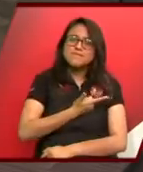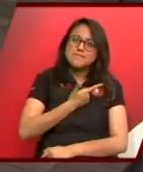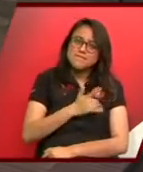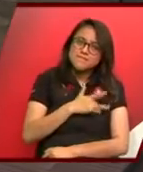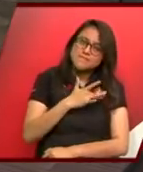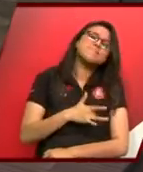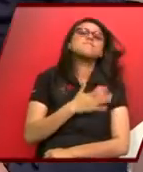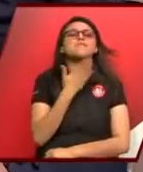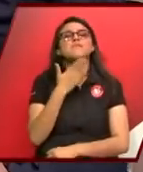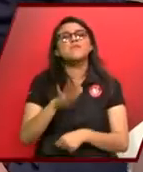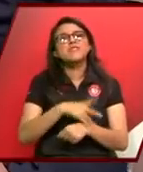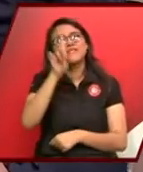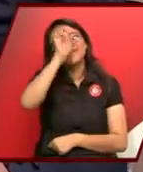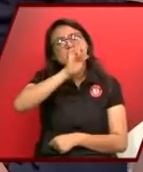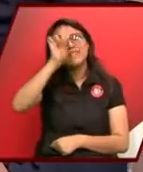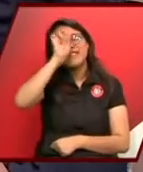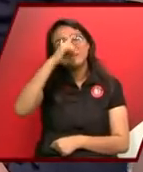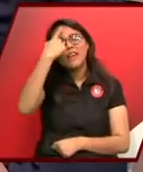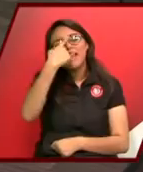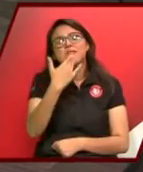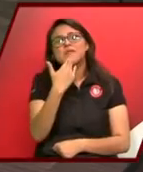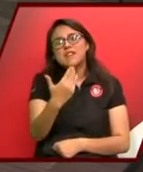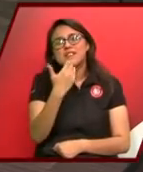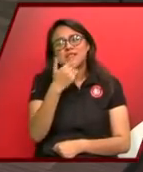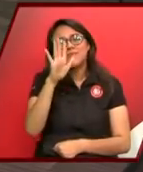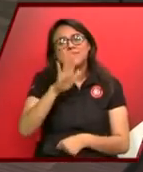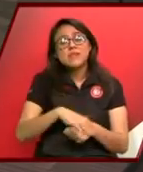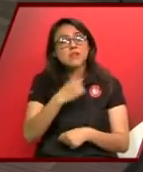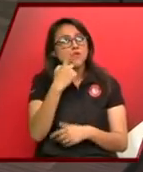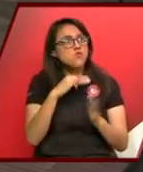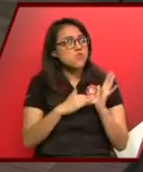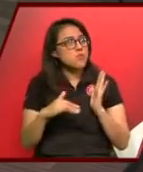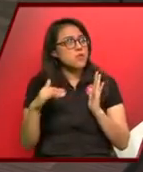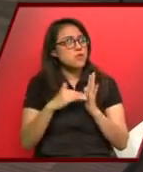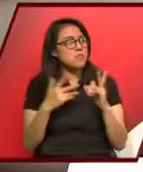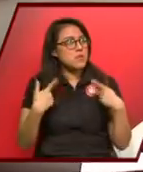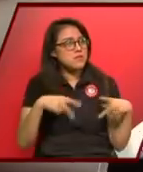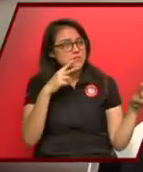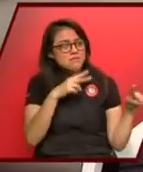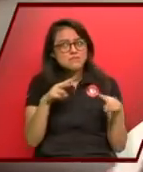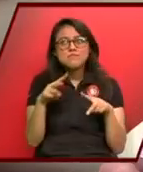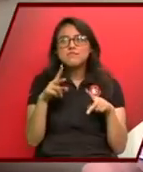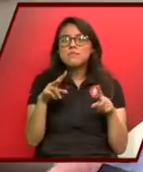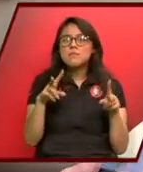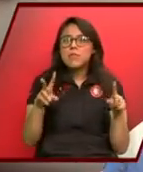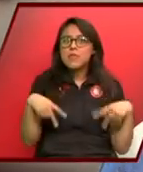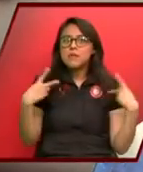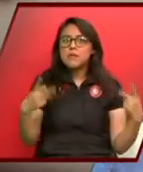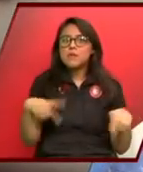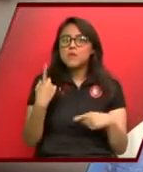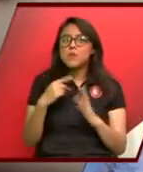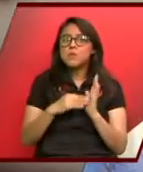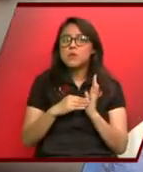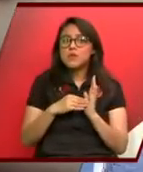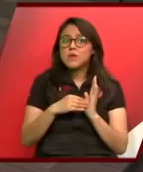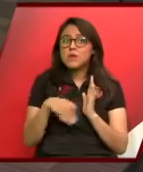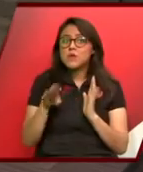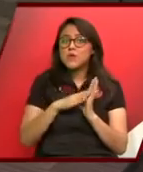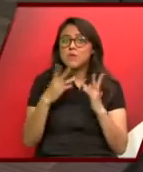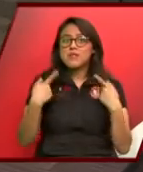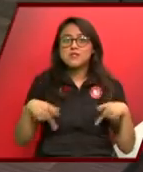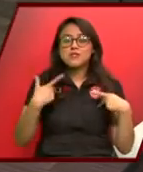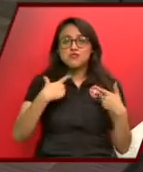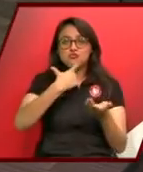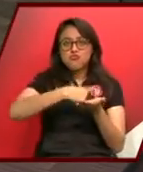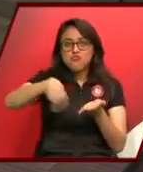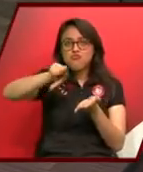vino. Y pues es por eso es tu recomendación para Milán este... Kundera, para este más de un millón de ejemplares vendidos, más de un millón de personas lo han